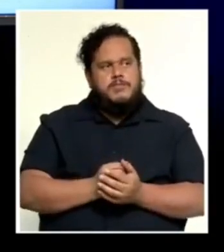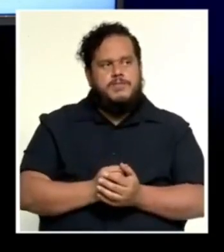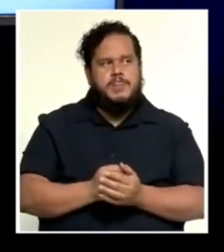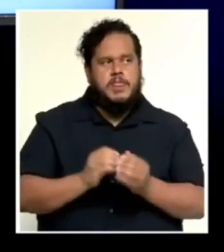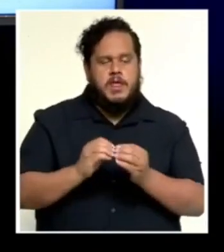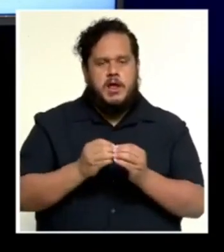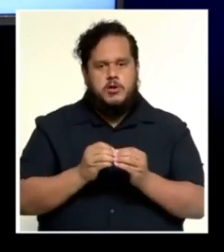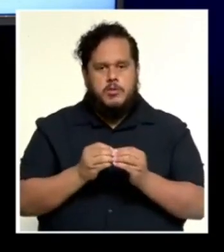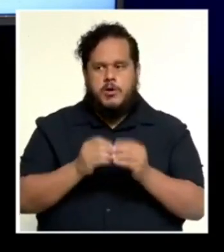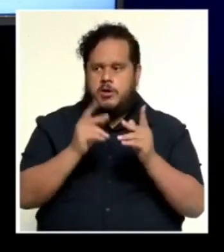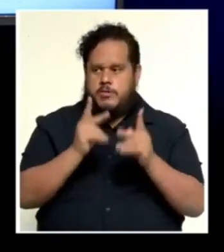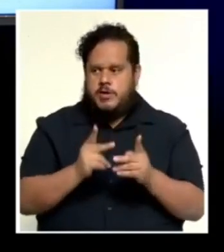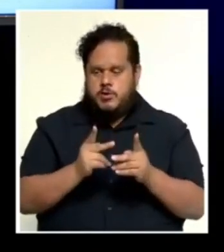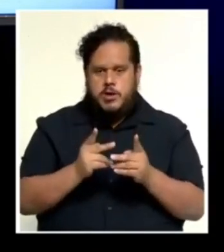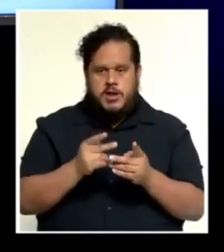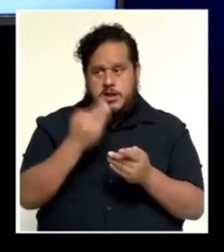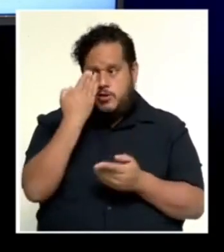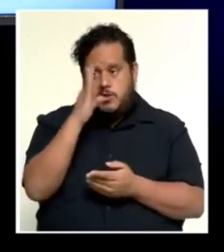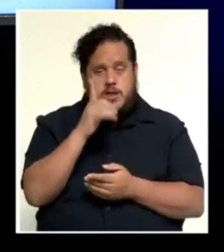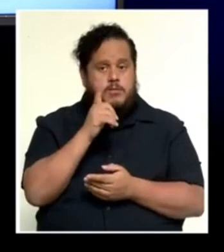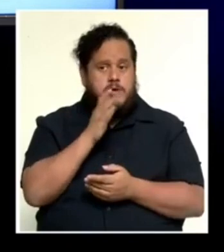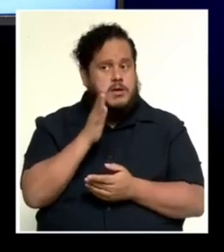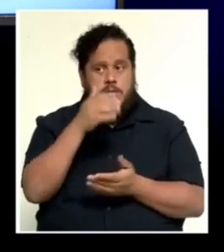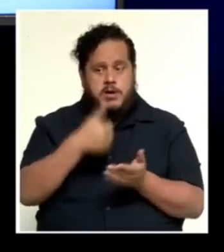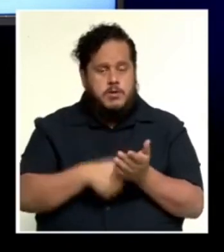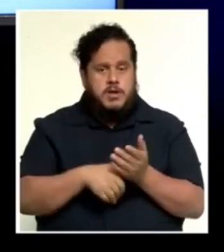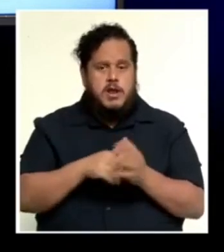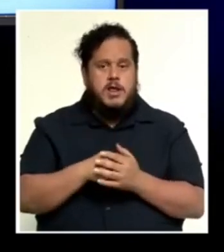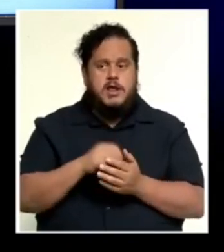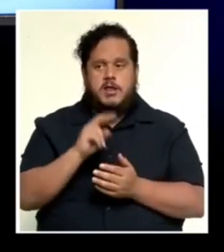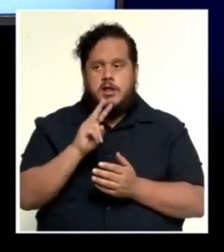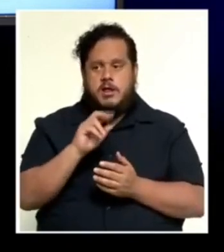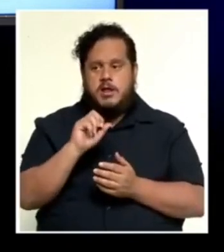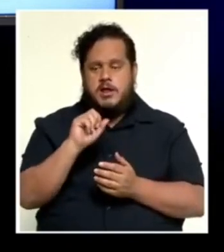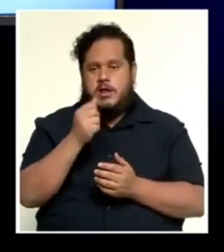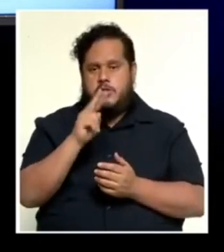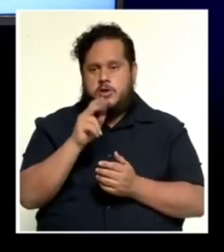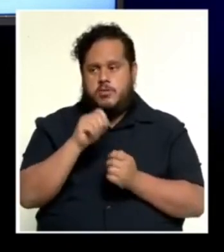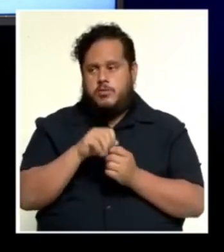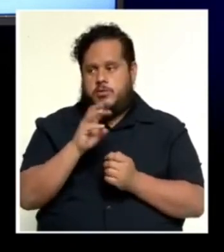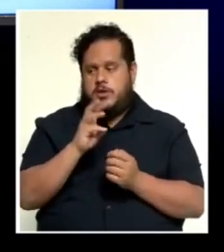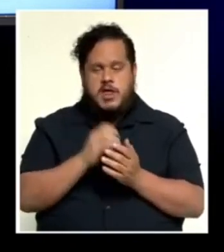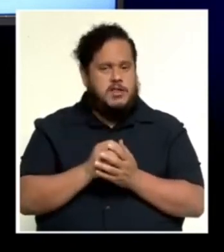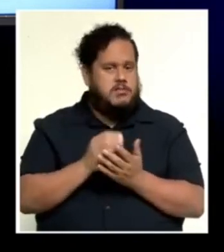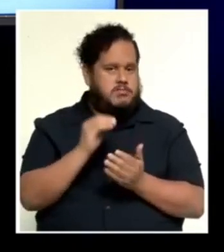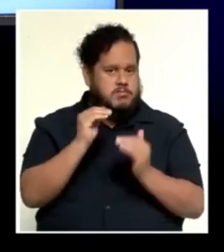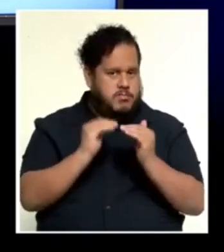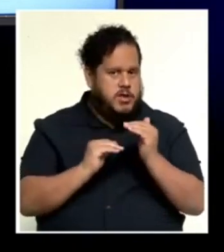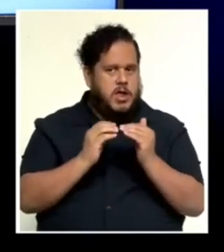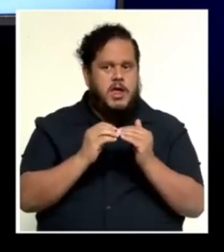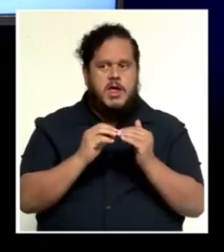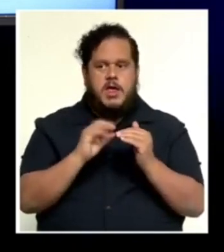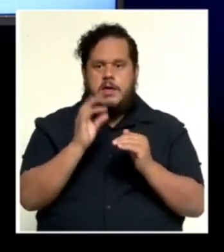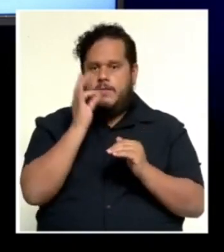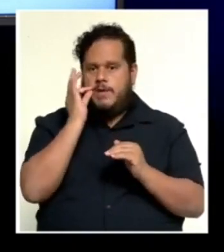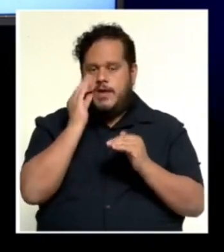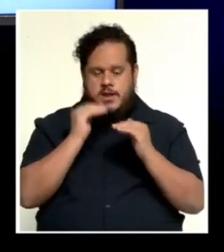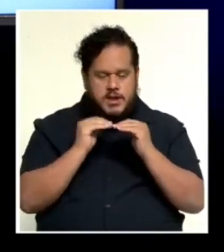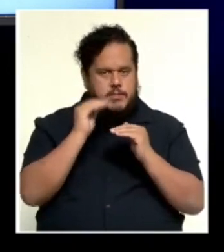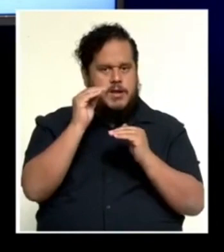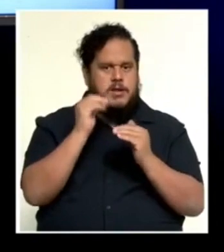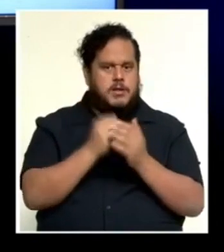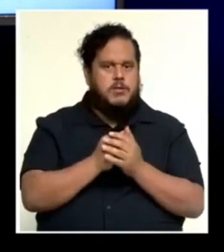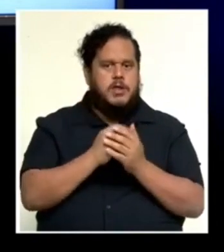la cantidad de indecisos sea un 12.6, como es el mínimo, José María Figueres igual en el margen máximo,